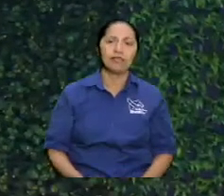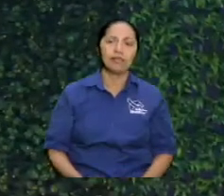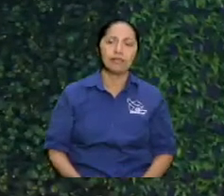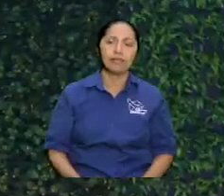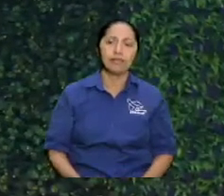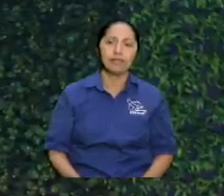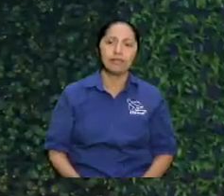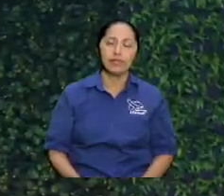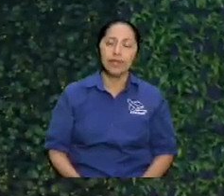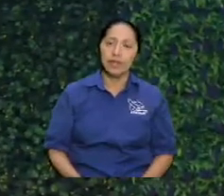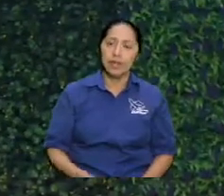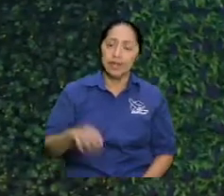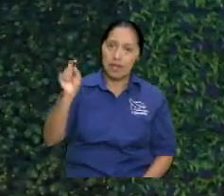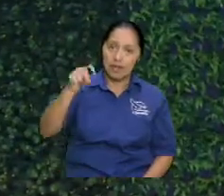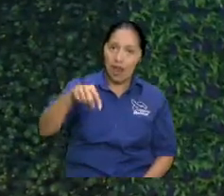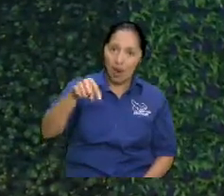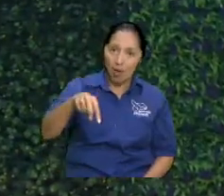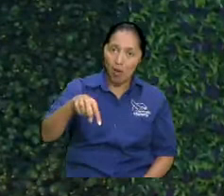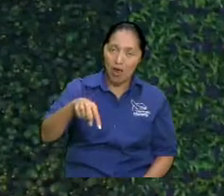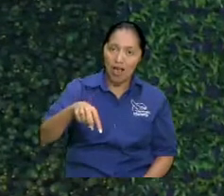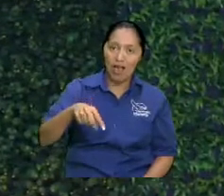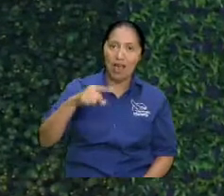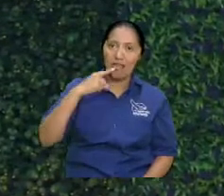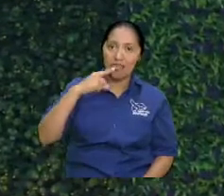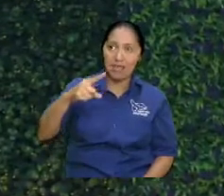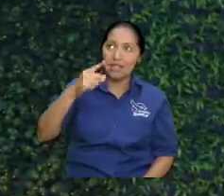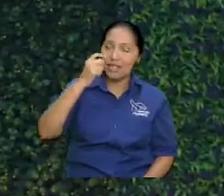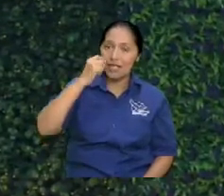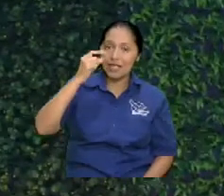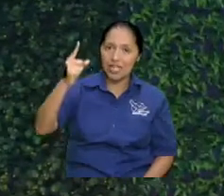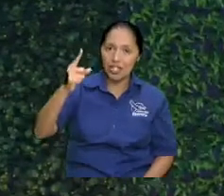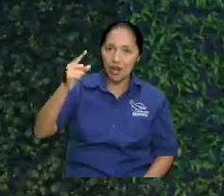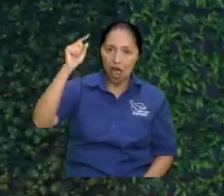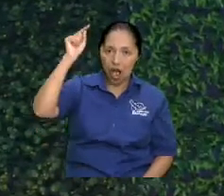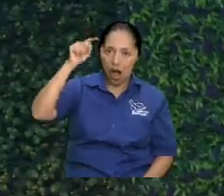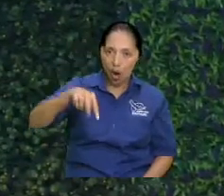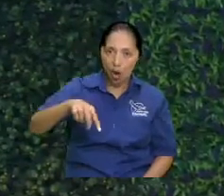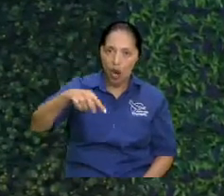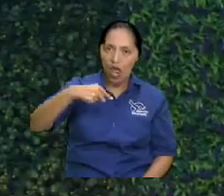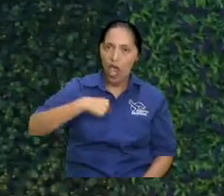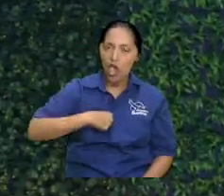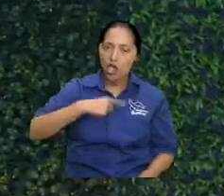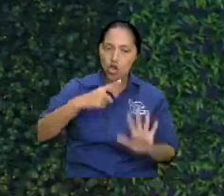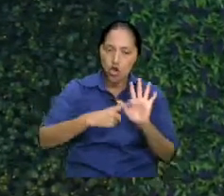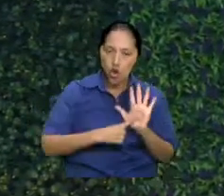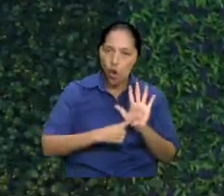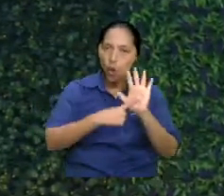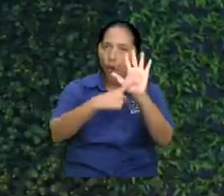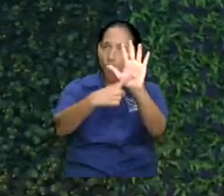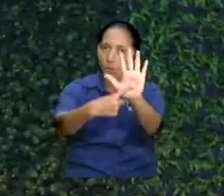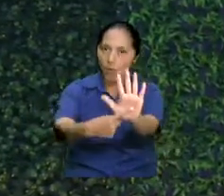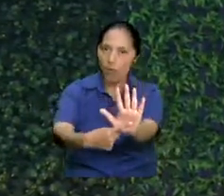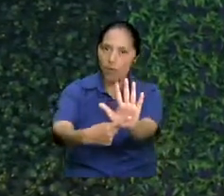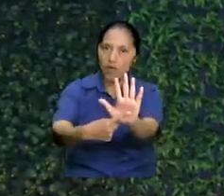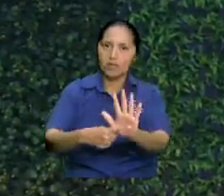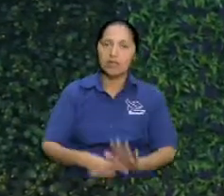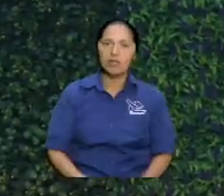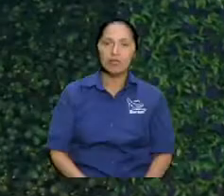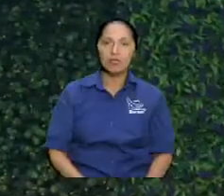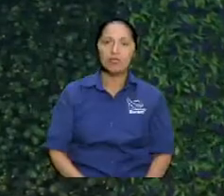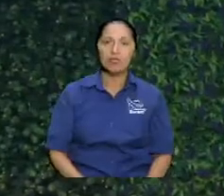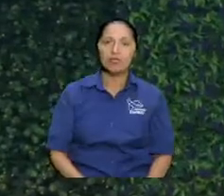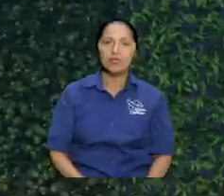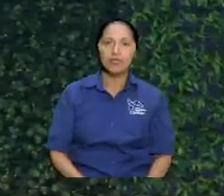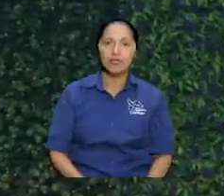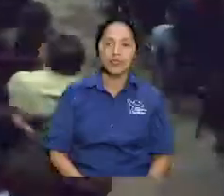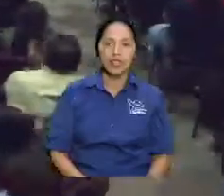Pues en medio de la crisis es cuando Dios dice, ahora van a ver quién soy yo. Ahora van a ver quién soy yo. Así que no